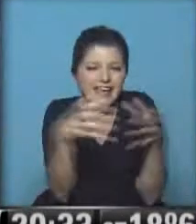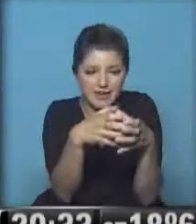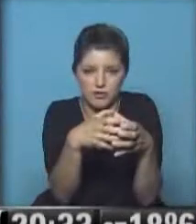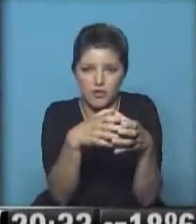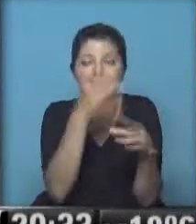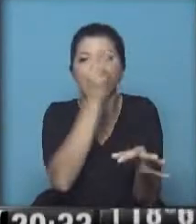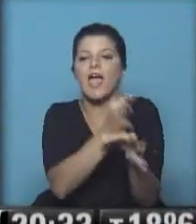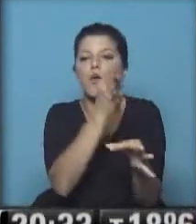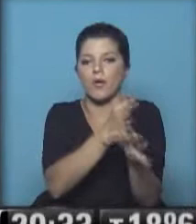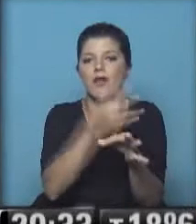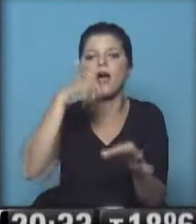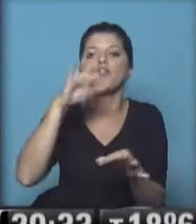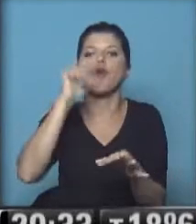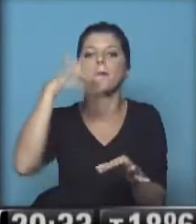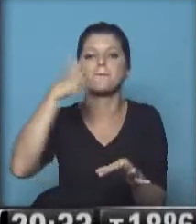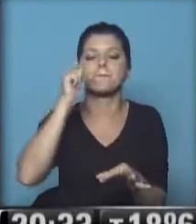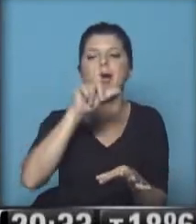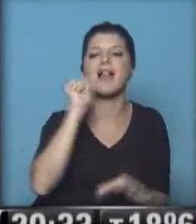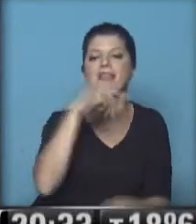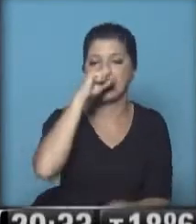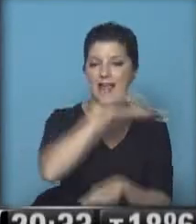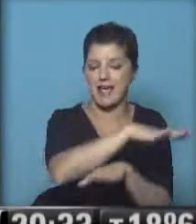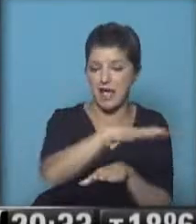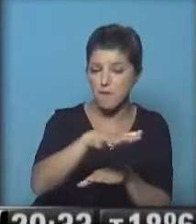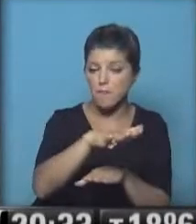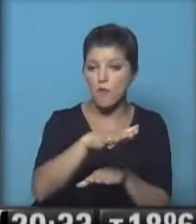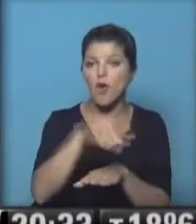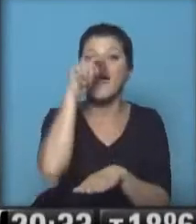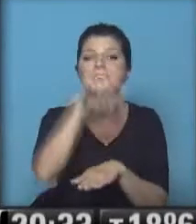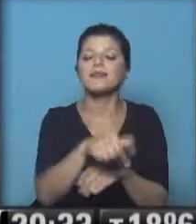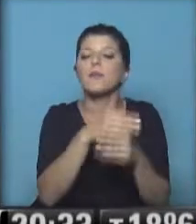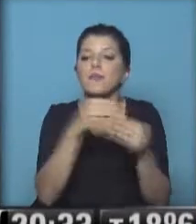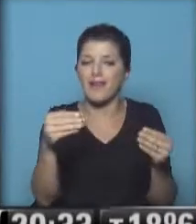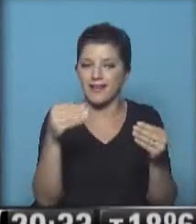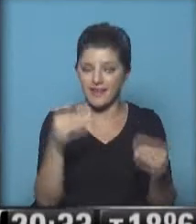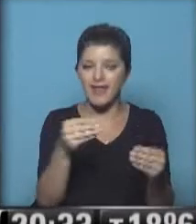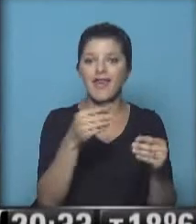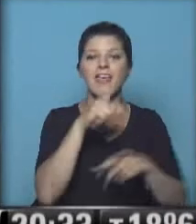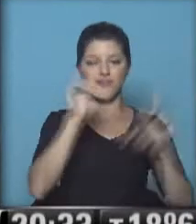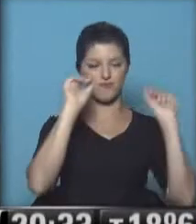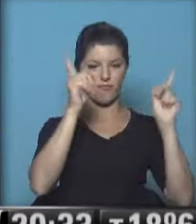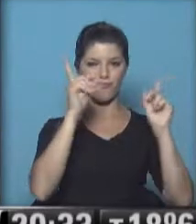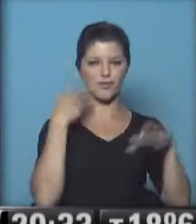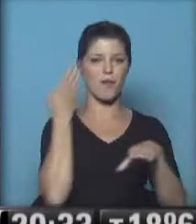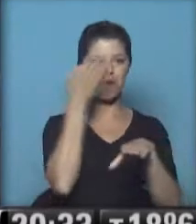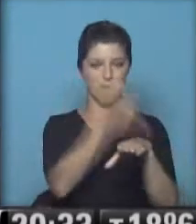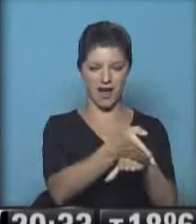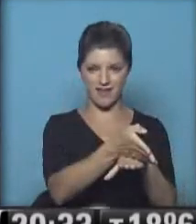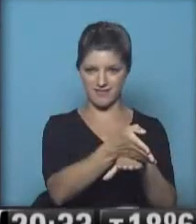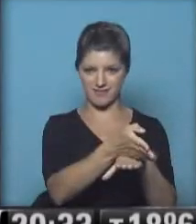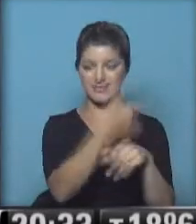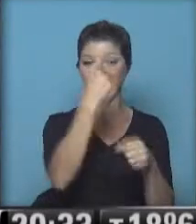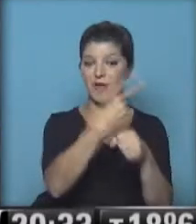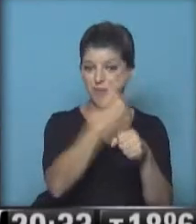la escuela normal rural. Esta es una escuela de formadores, de educadores, de docentes de la escuela